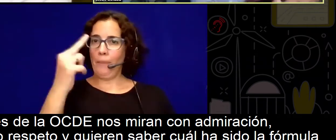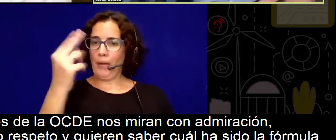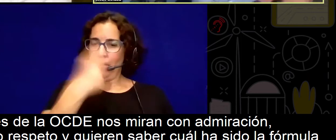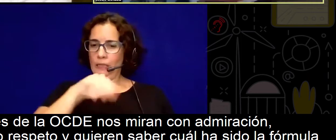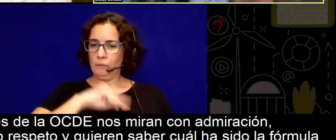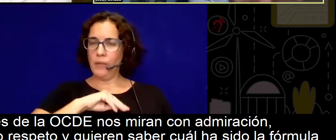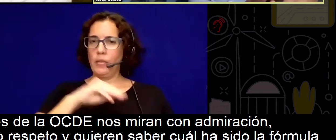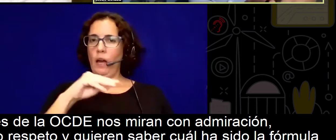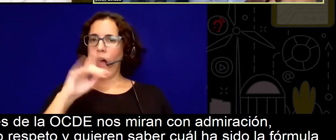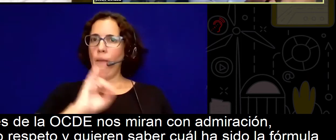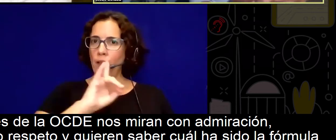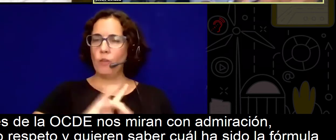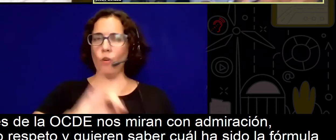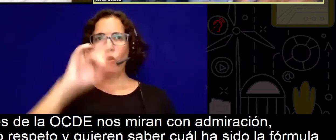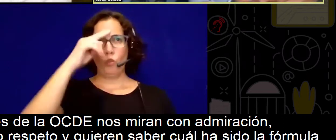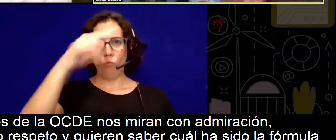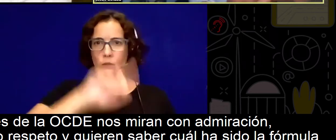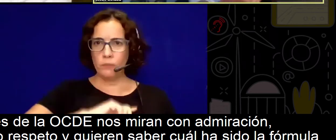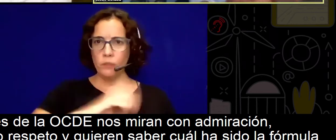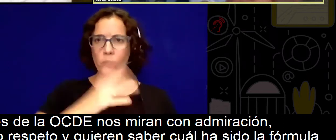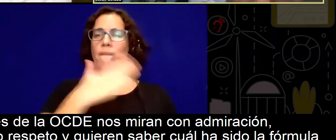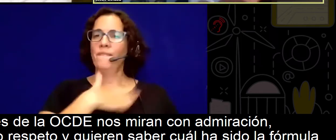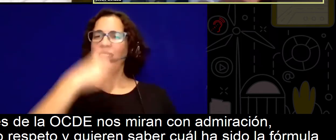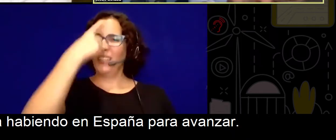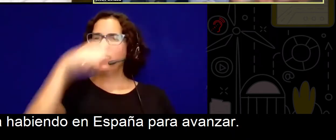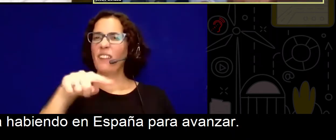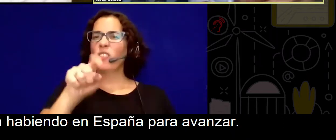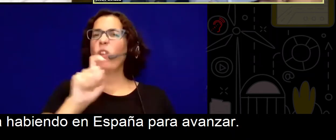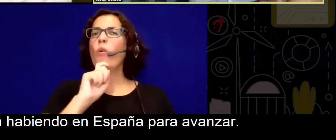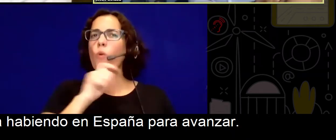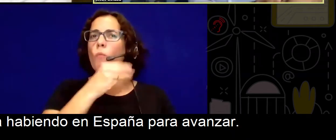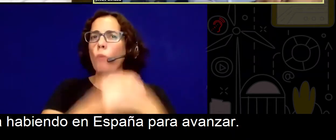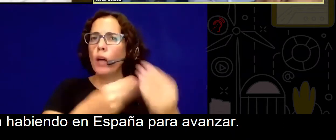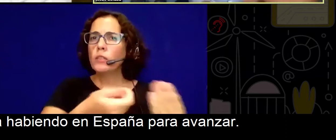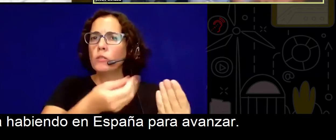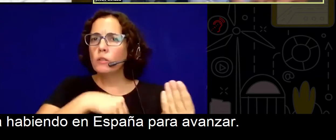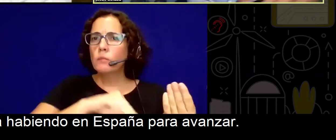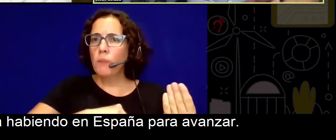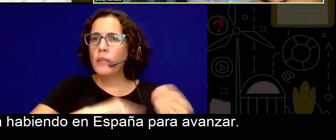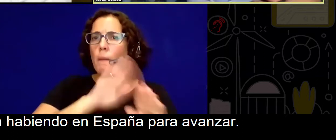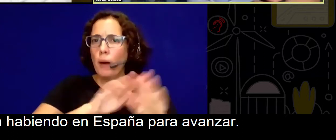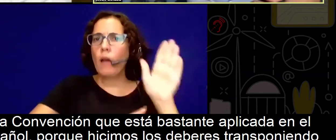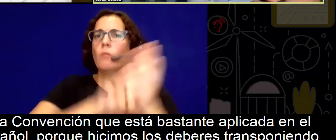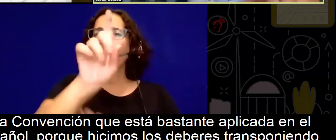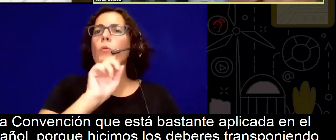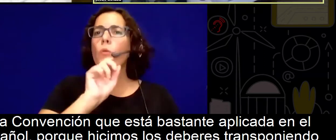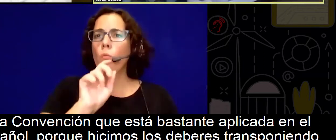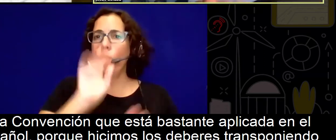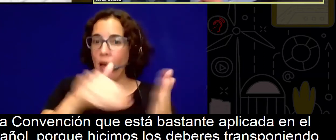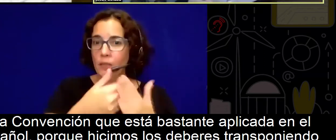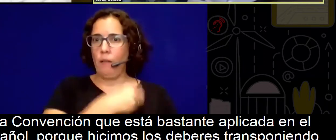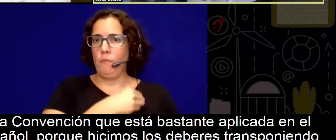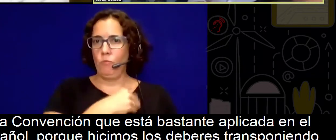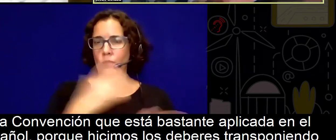admiración, nos miran con mucho respeto y quieren saber cuál ha sido la fórmula que hay en España, que está habiendo en España, para poder avanzar.